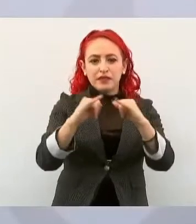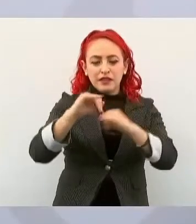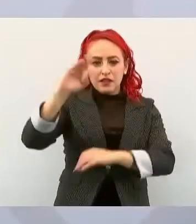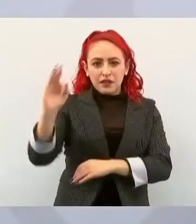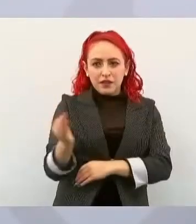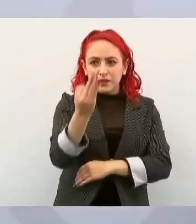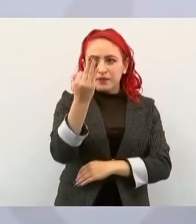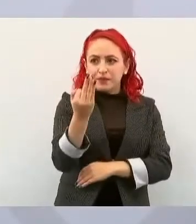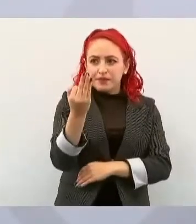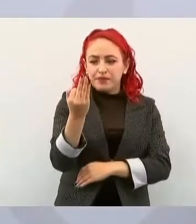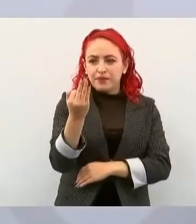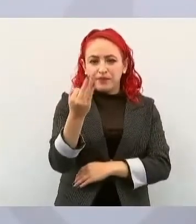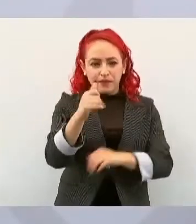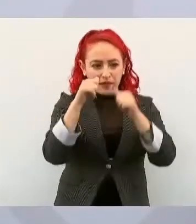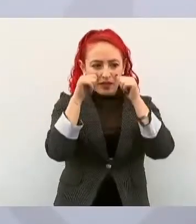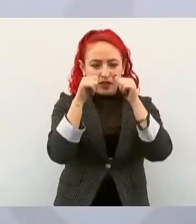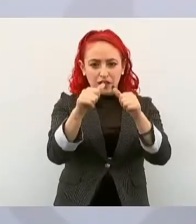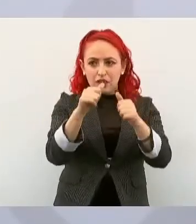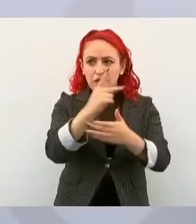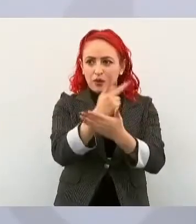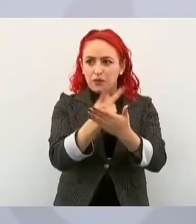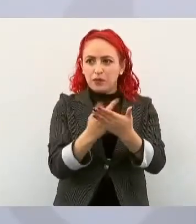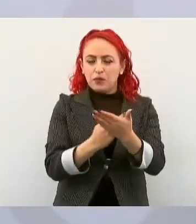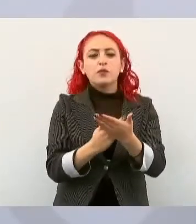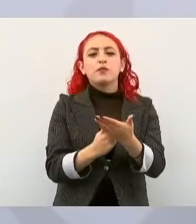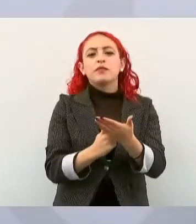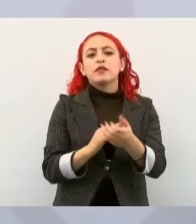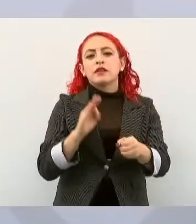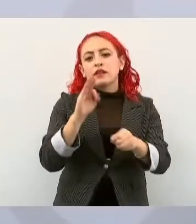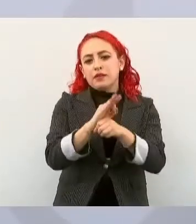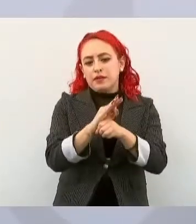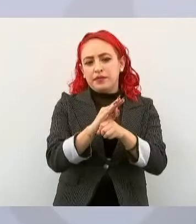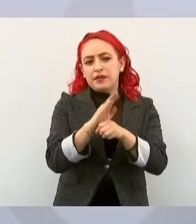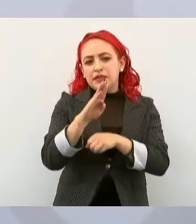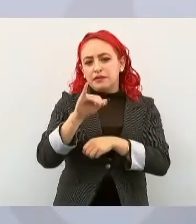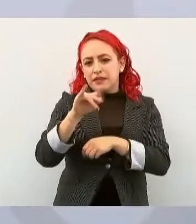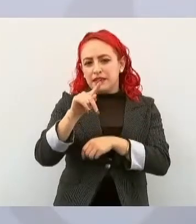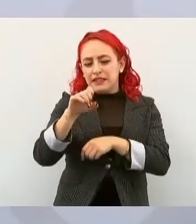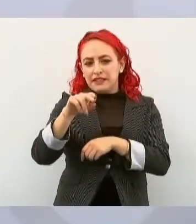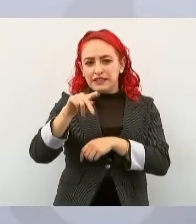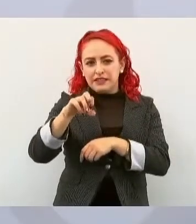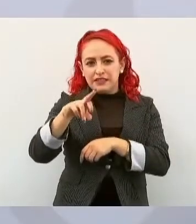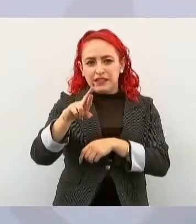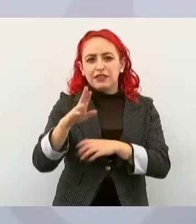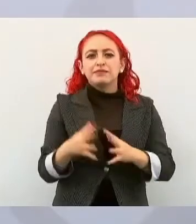federales que atienden los programas de bienestar. Y